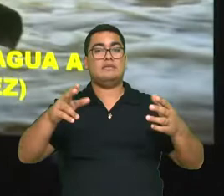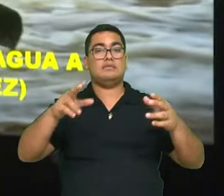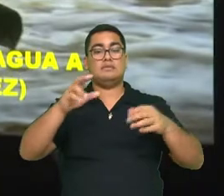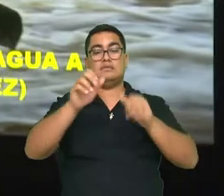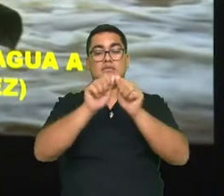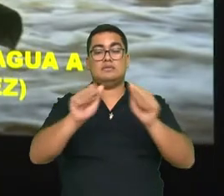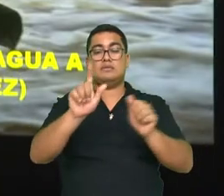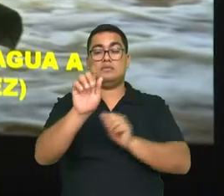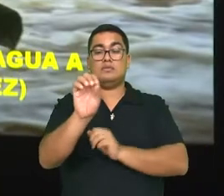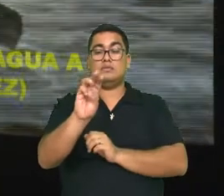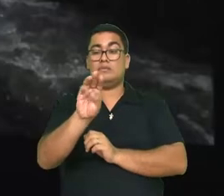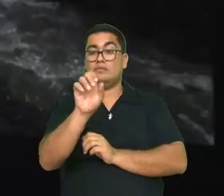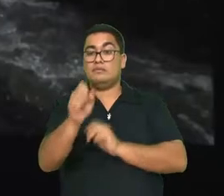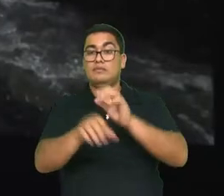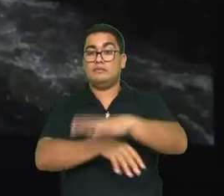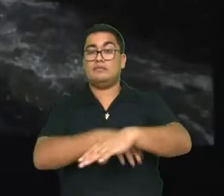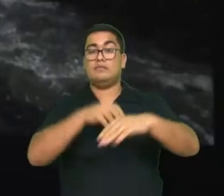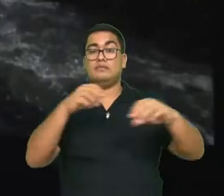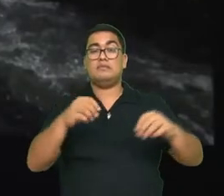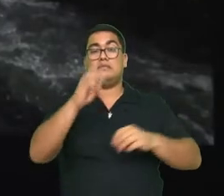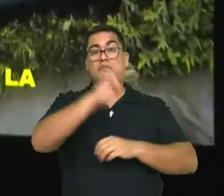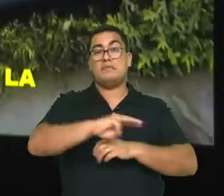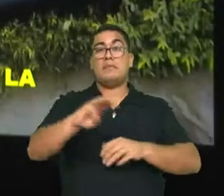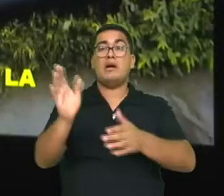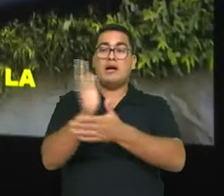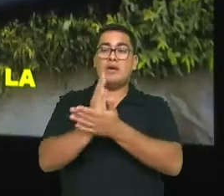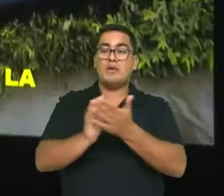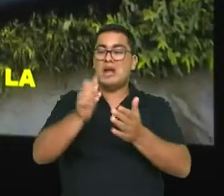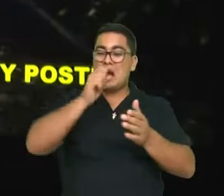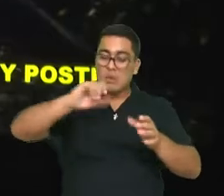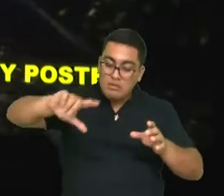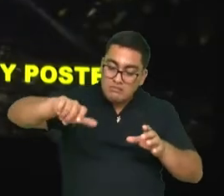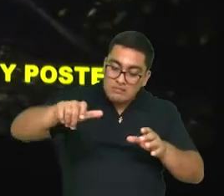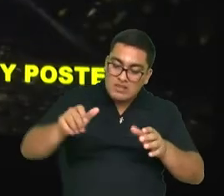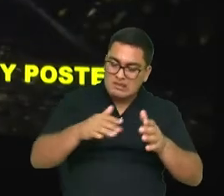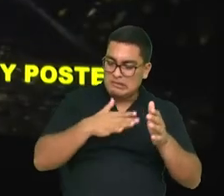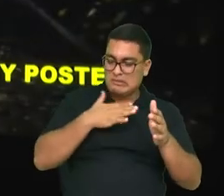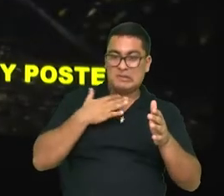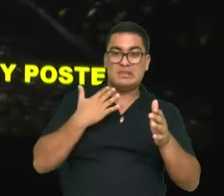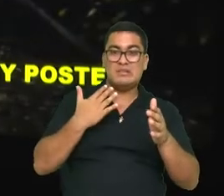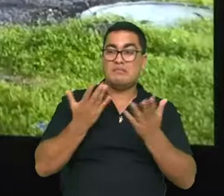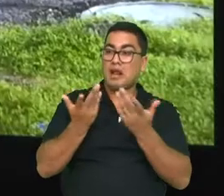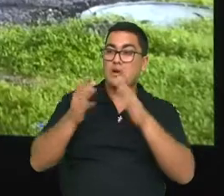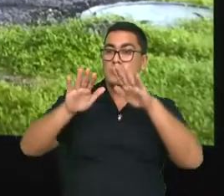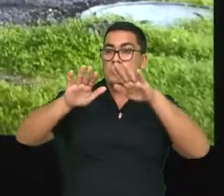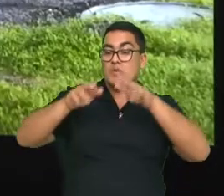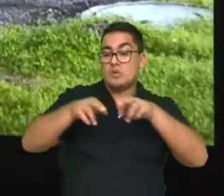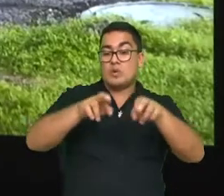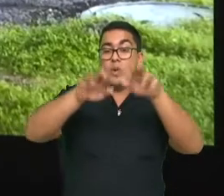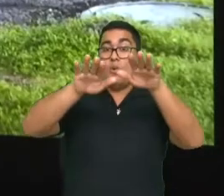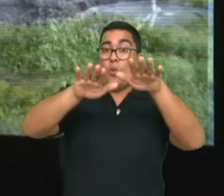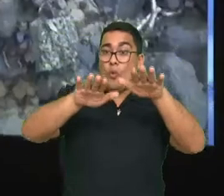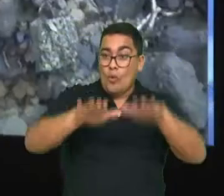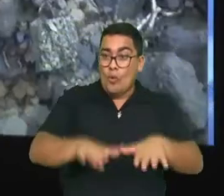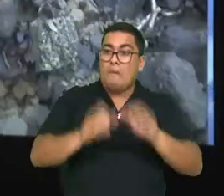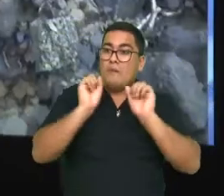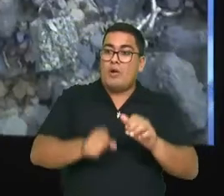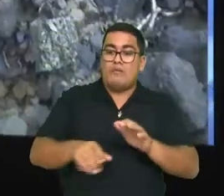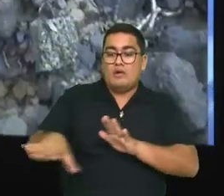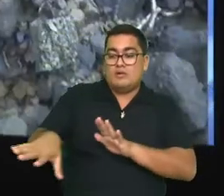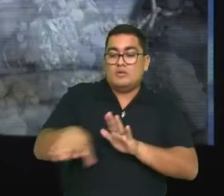Matagalpa, permitirá que la turbidez de algunas fuentes de abastecimiento se aplaquen y con ello pueda iniciar el trabajo de bombeo